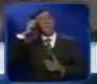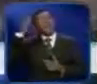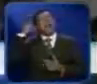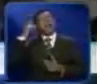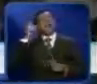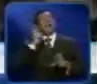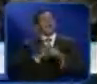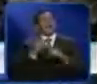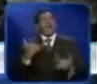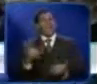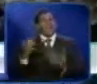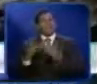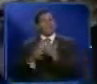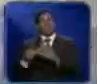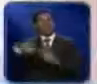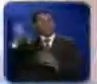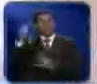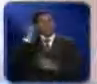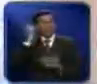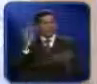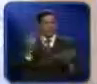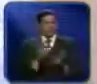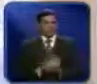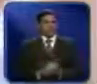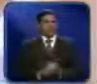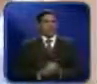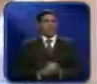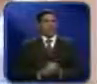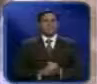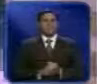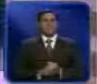ahora esposo de Angelina Jolie.